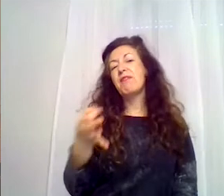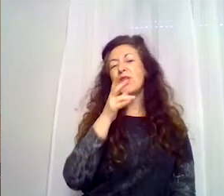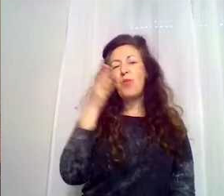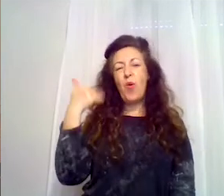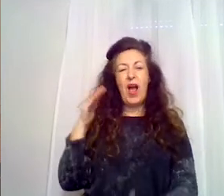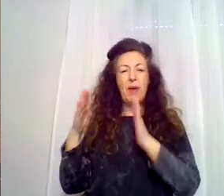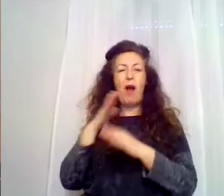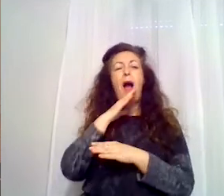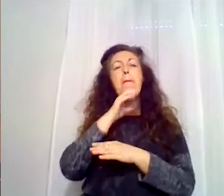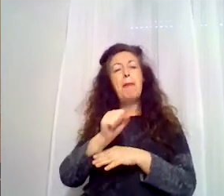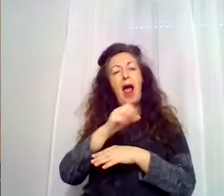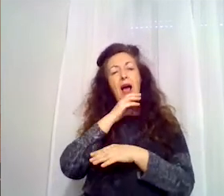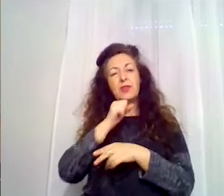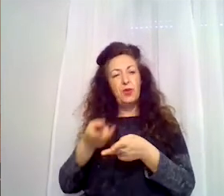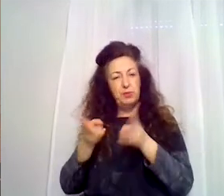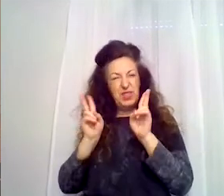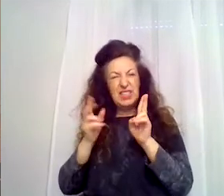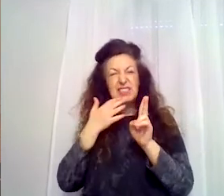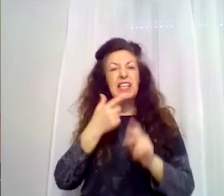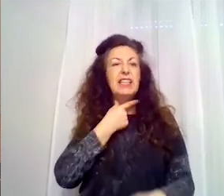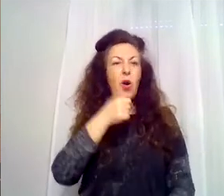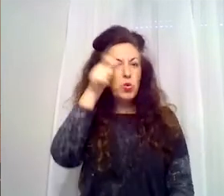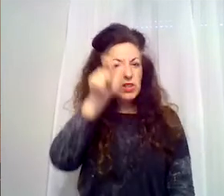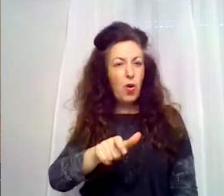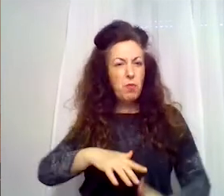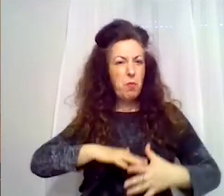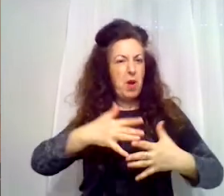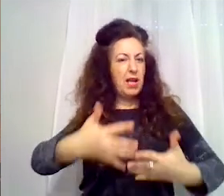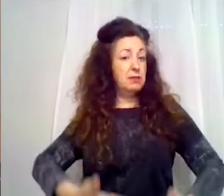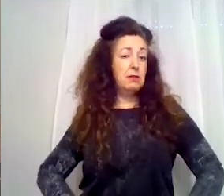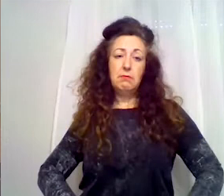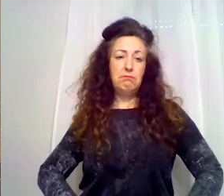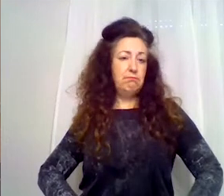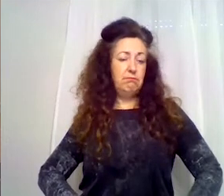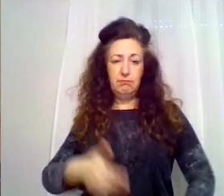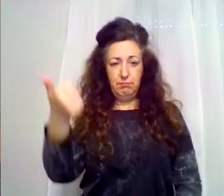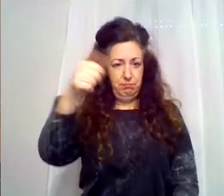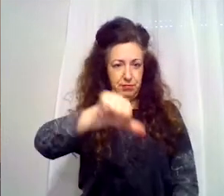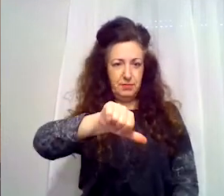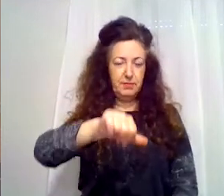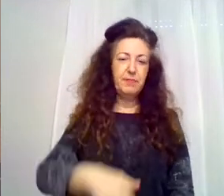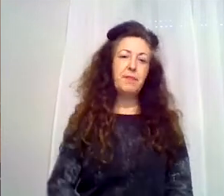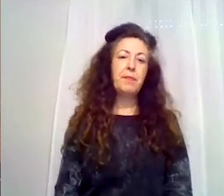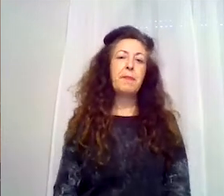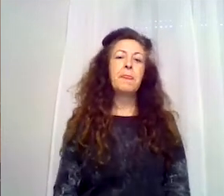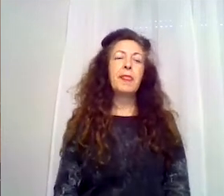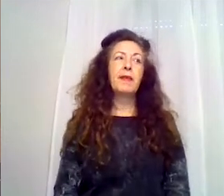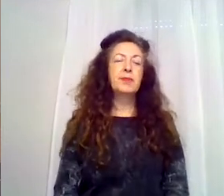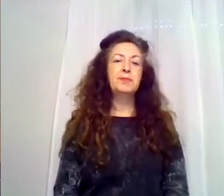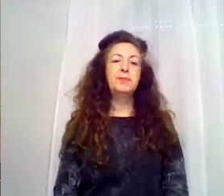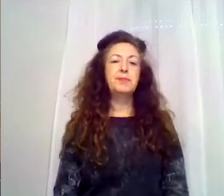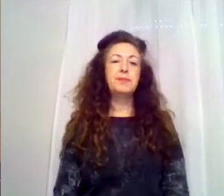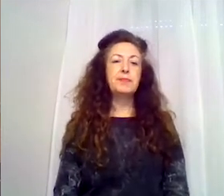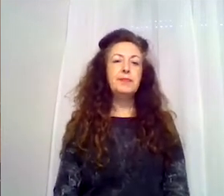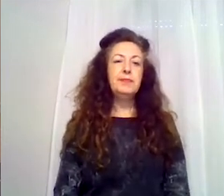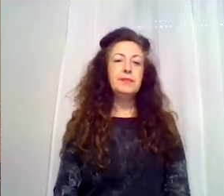procedente del mundo clásico. Es decir, alguien como Miguel Ángel, o como Leonardo, o como Benvenuto Cellini, cualquier